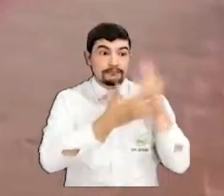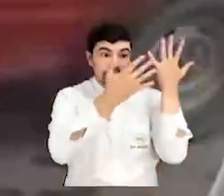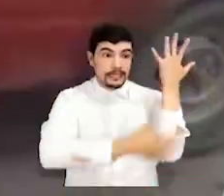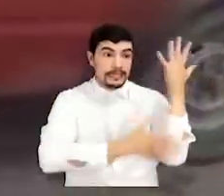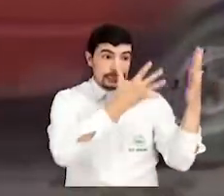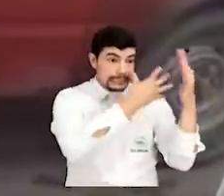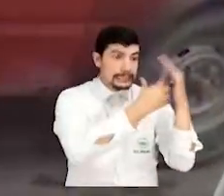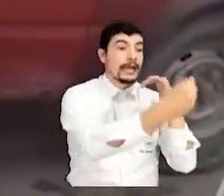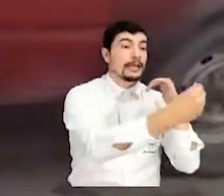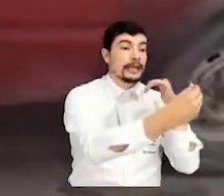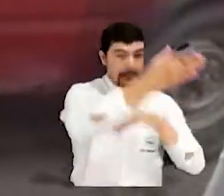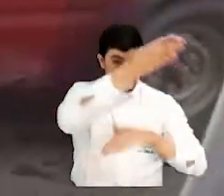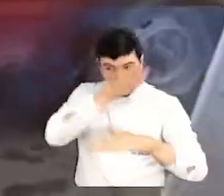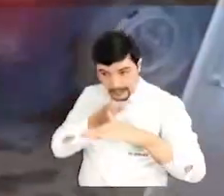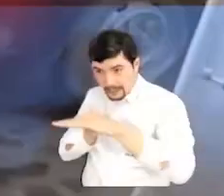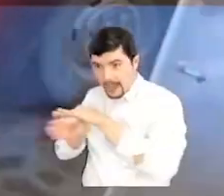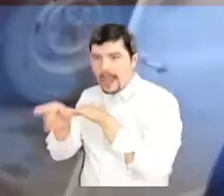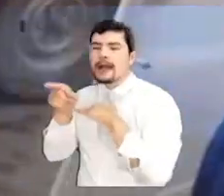municipio